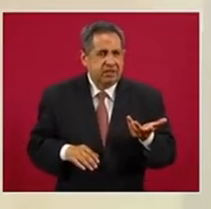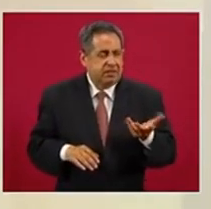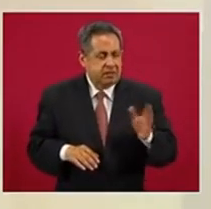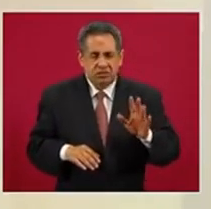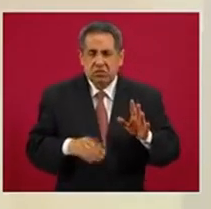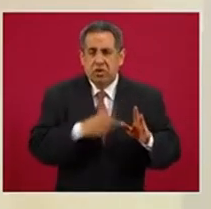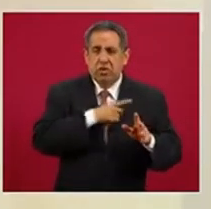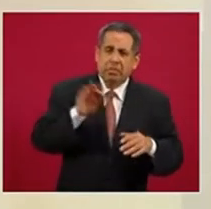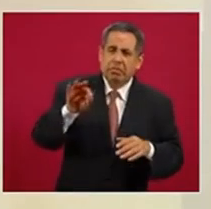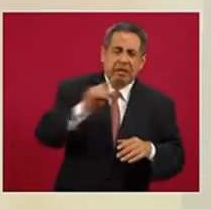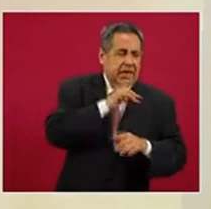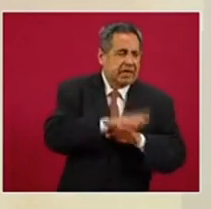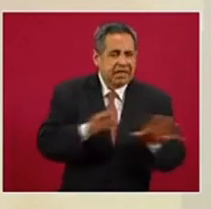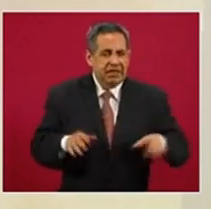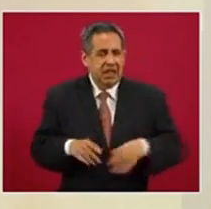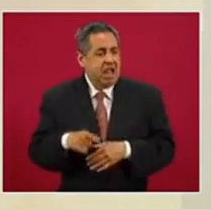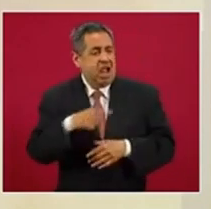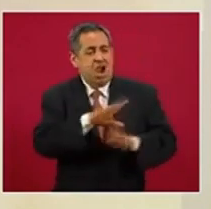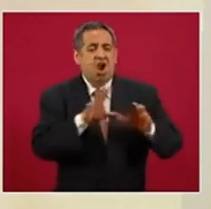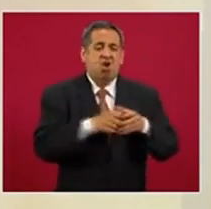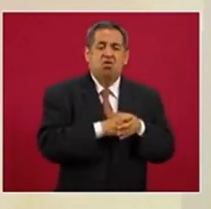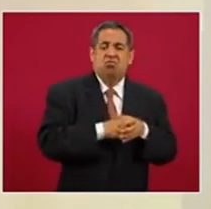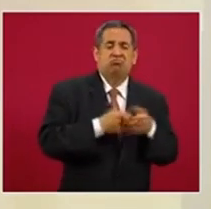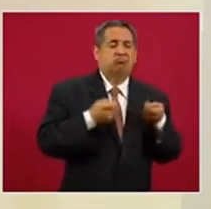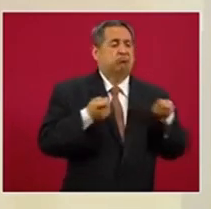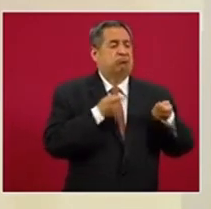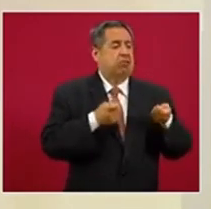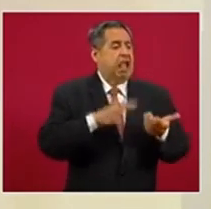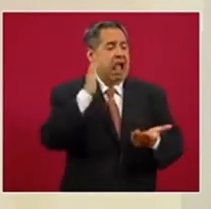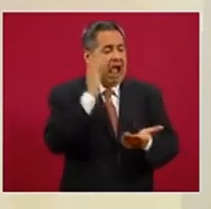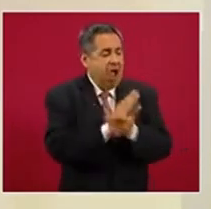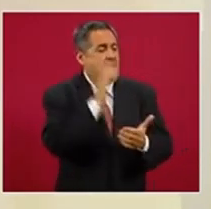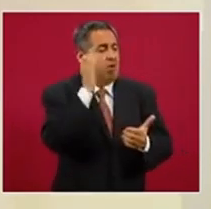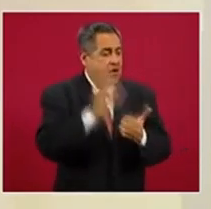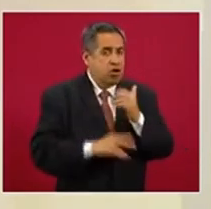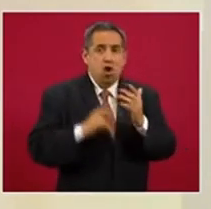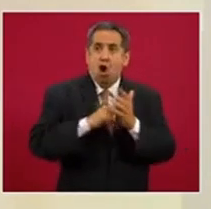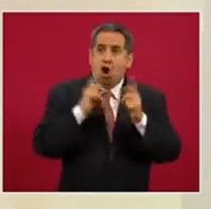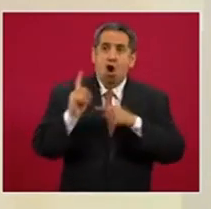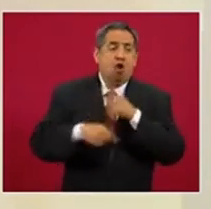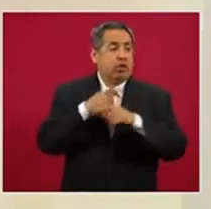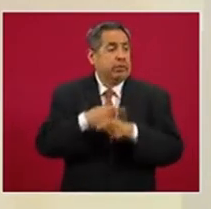Su abusivo monopolio de la palabra ya terminó y no volverá nunca.